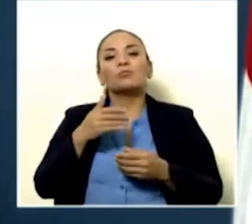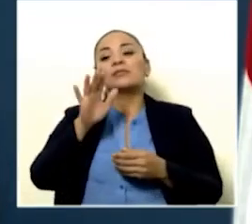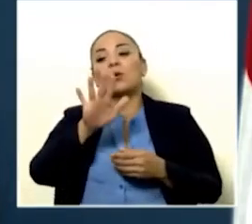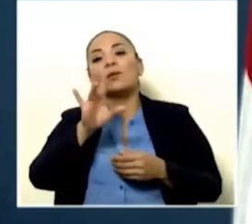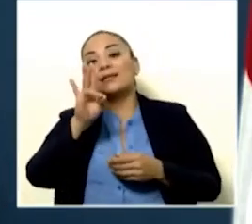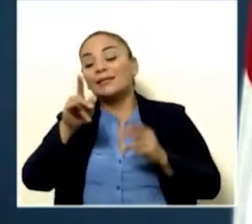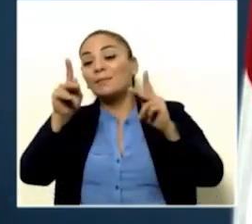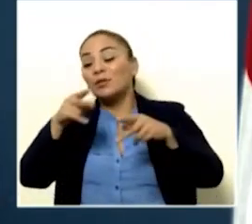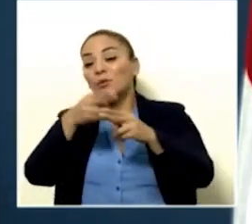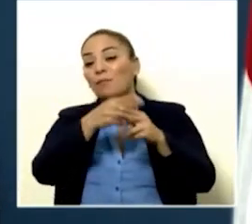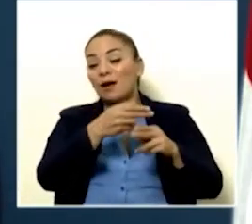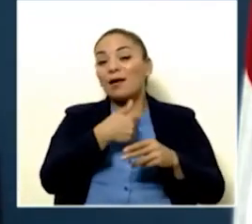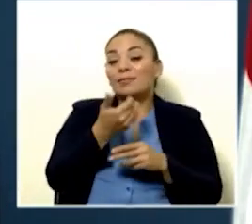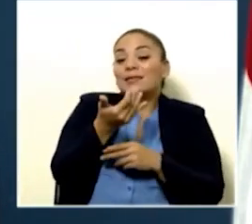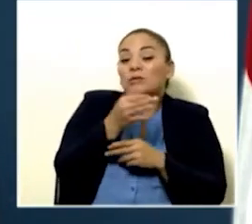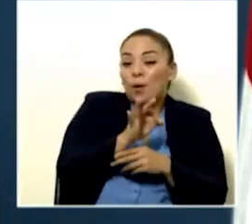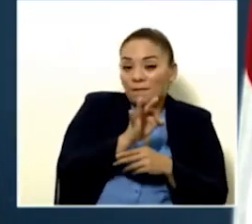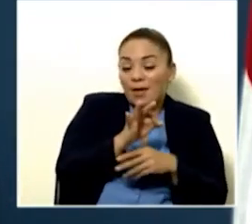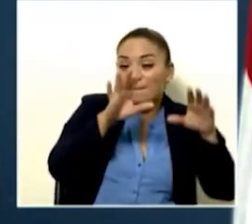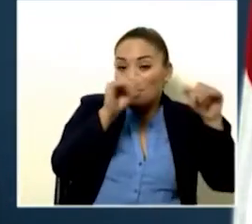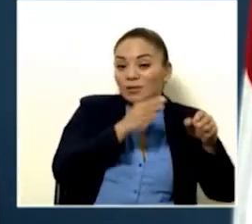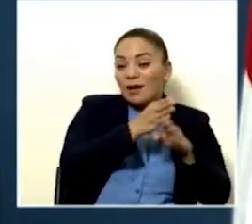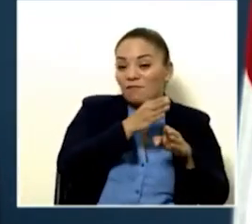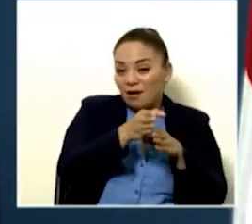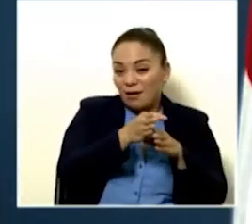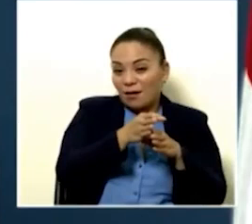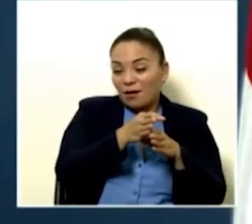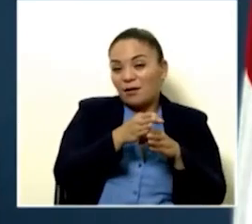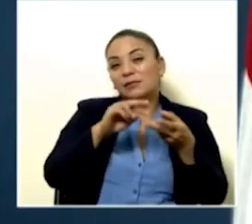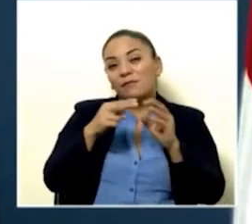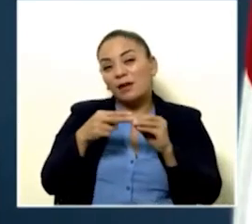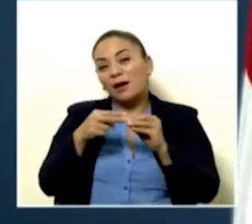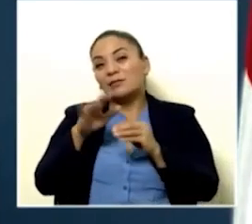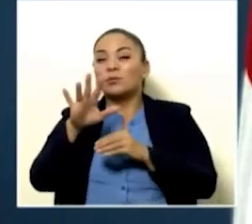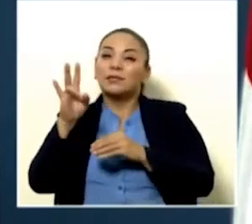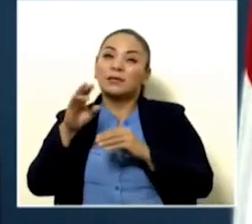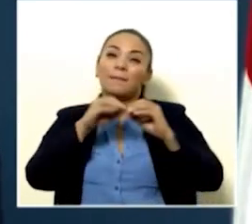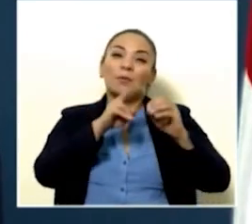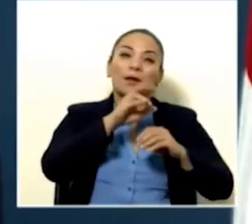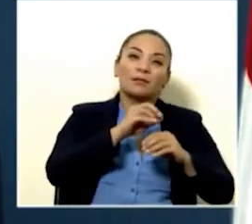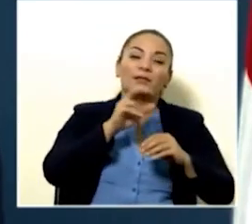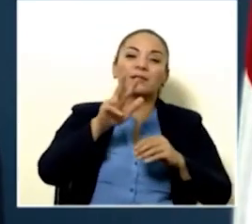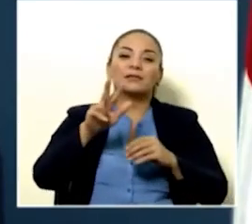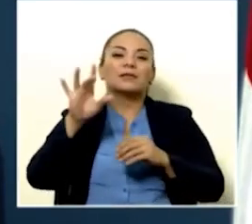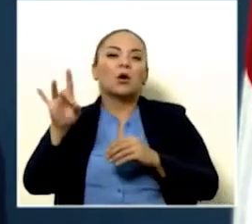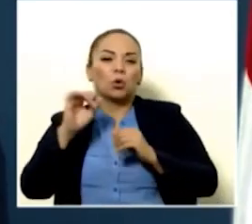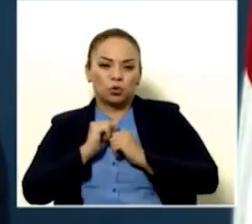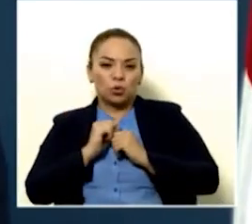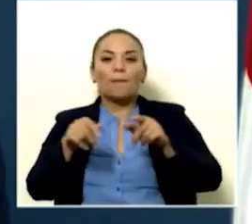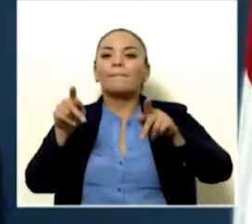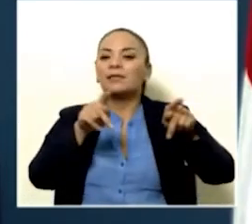que nombrar y hay 19 de carrera. Eso nos da 57 menos 20, 37,